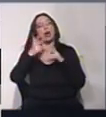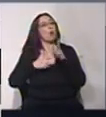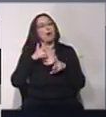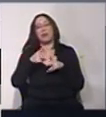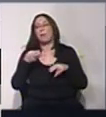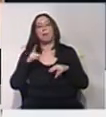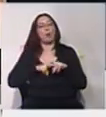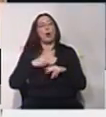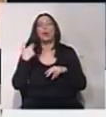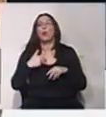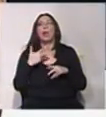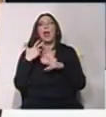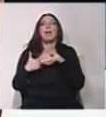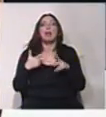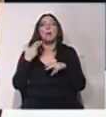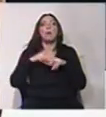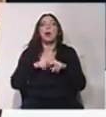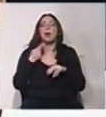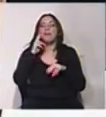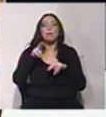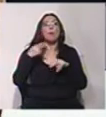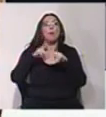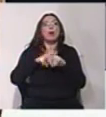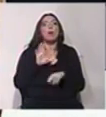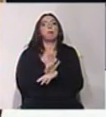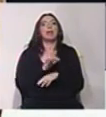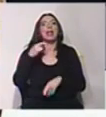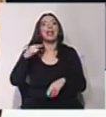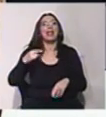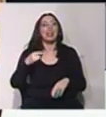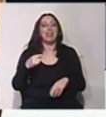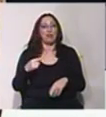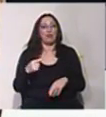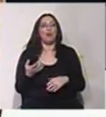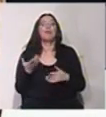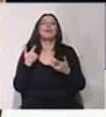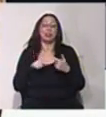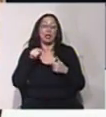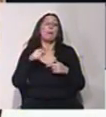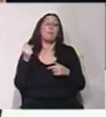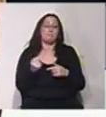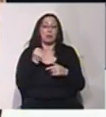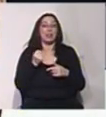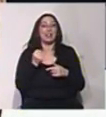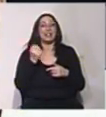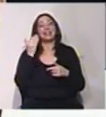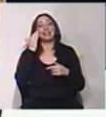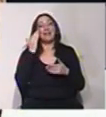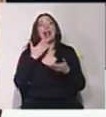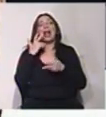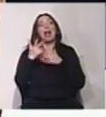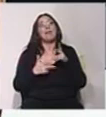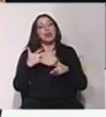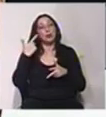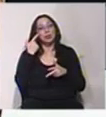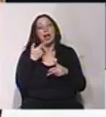por lo general, no hablamos de la muerte. Uh-huh. Vemos a la muerte como una cosa negativa. Entonces, eso me parece que también es importante tenerlo presente a la hora de hablar de suicidio, que estamos